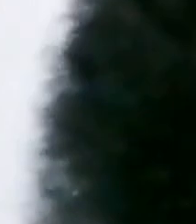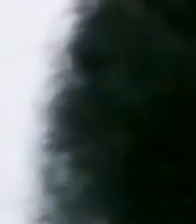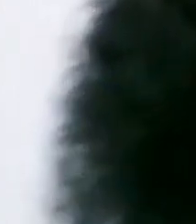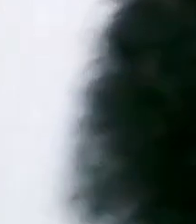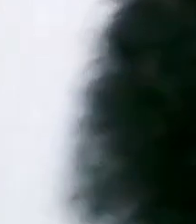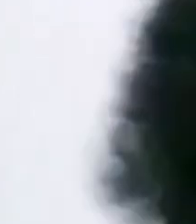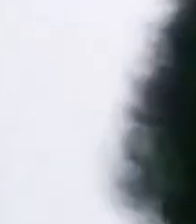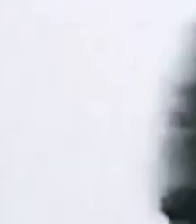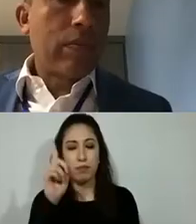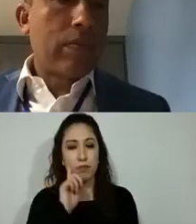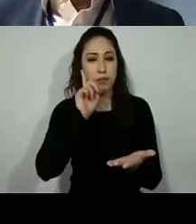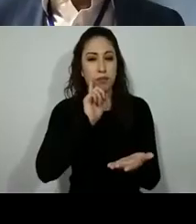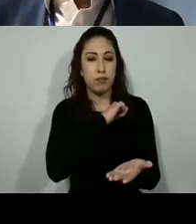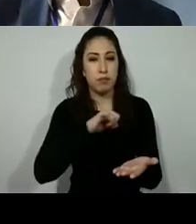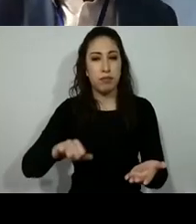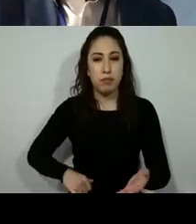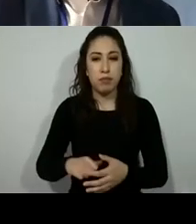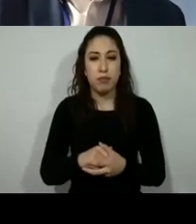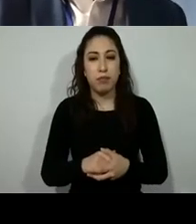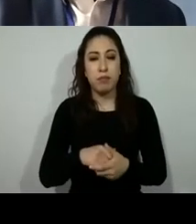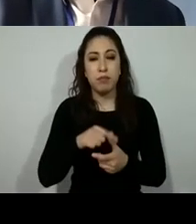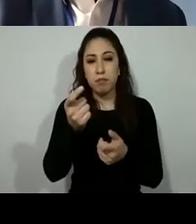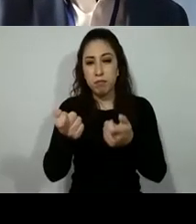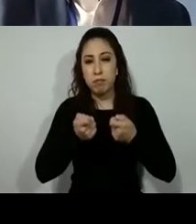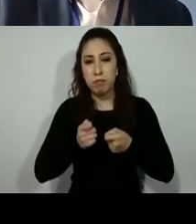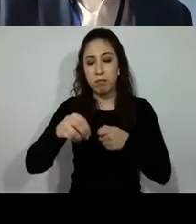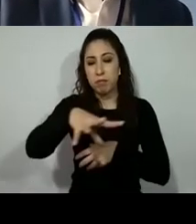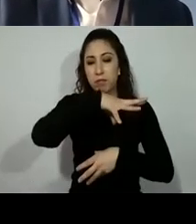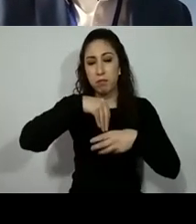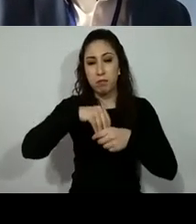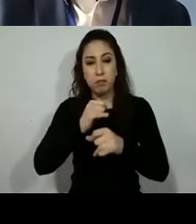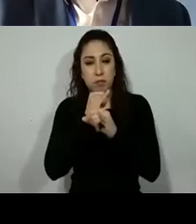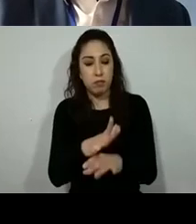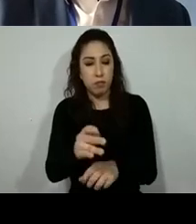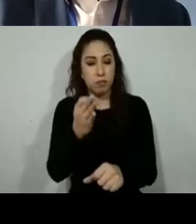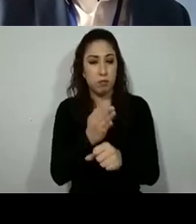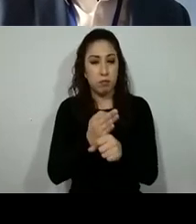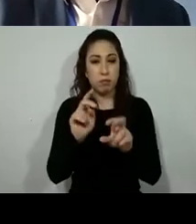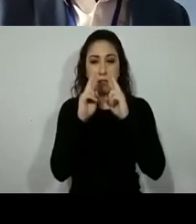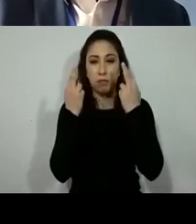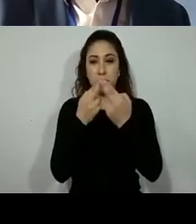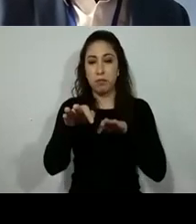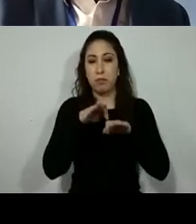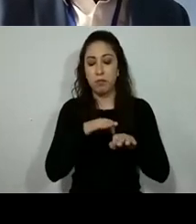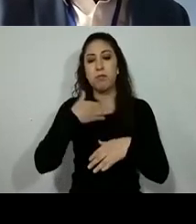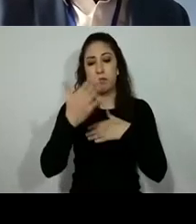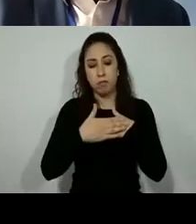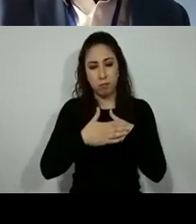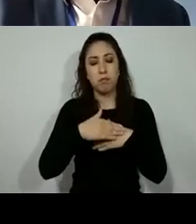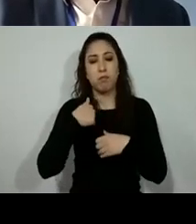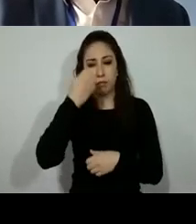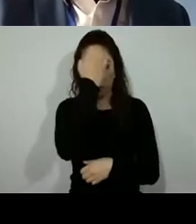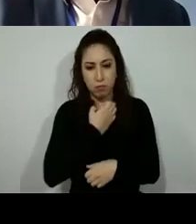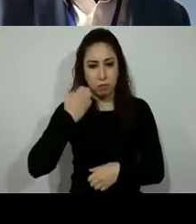Alcaldesa, que yo no pues con la información proporcionada en esta mesa de trabajo, realizaremos un análisis puntual y profesional